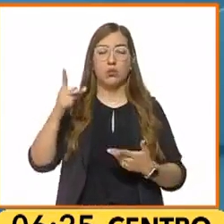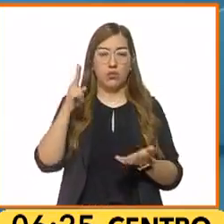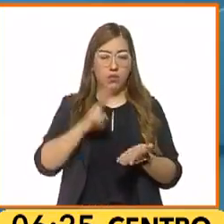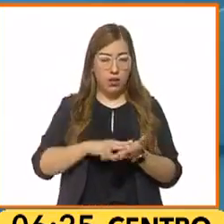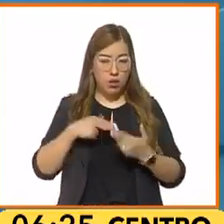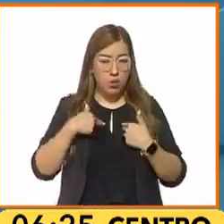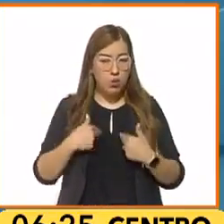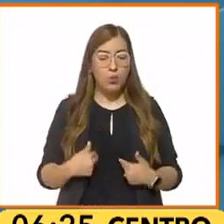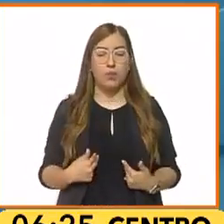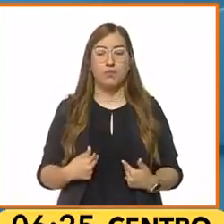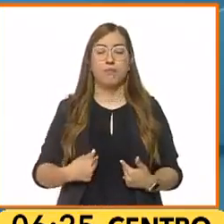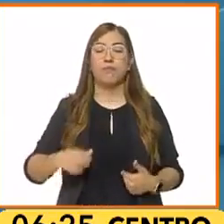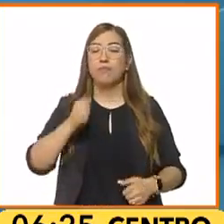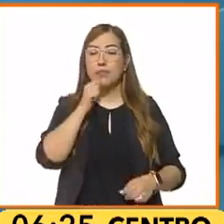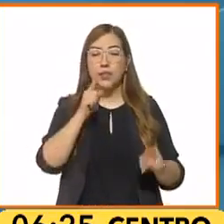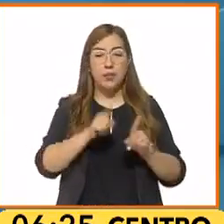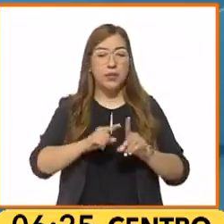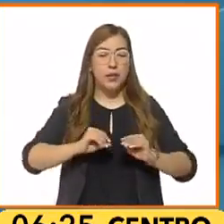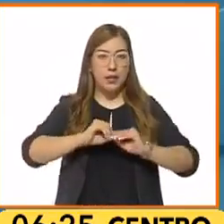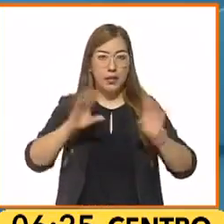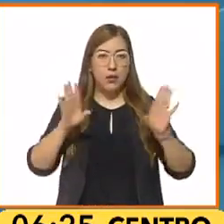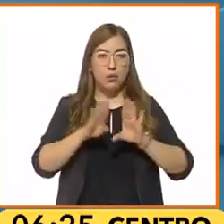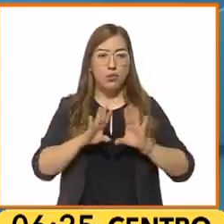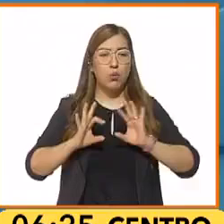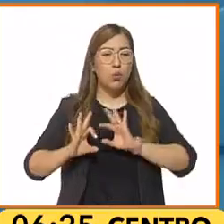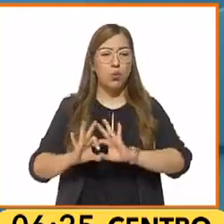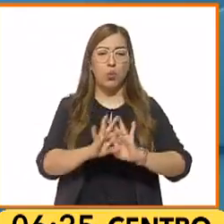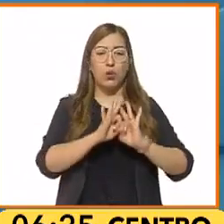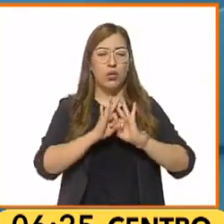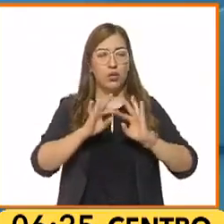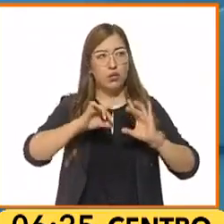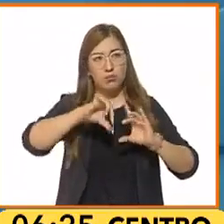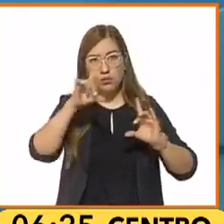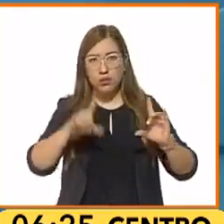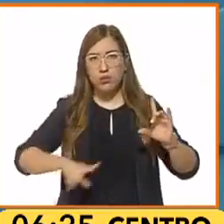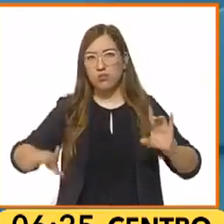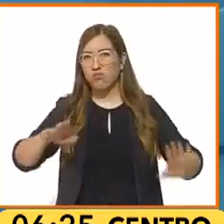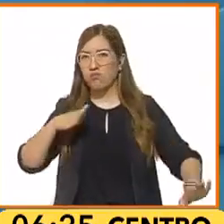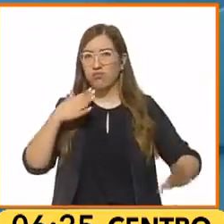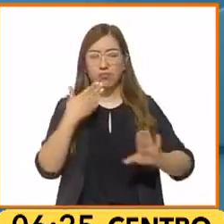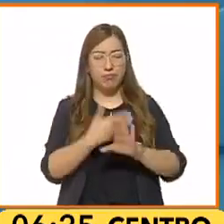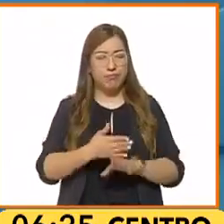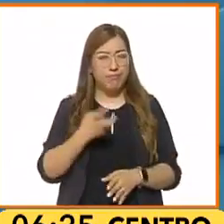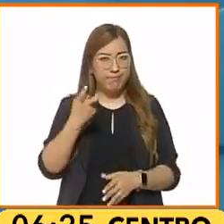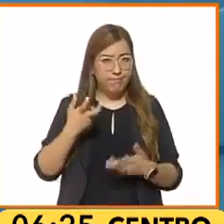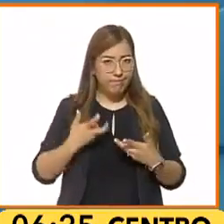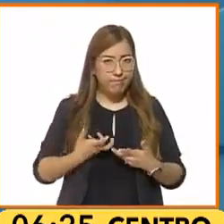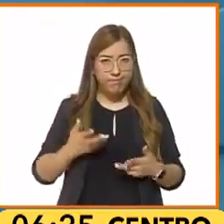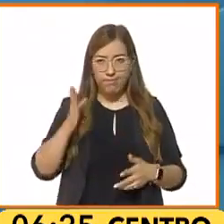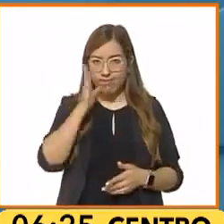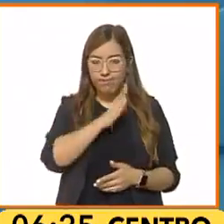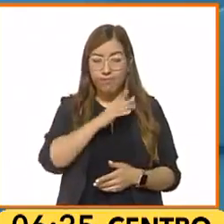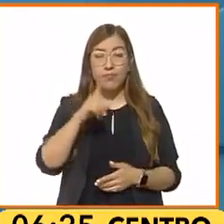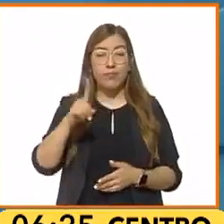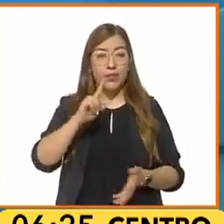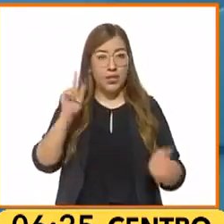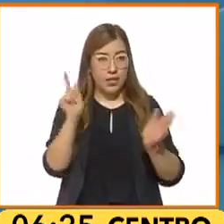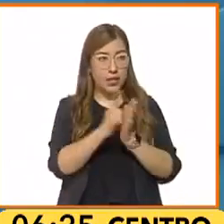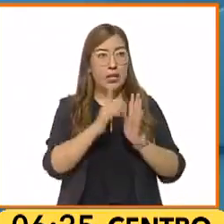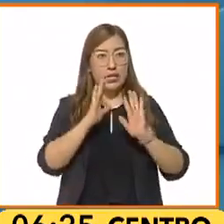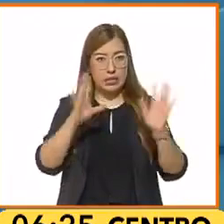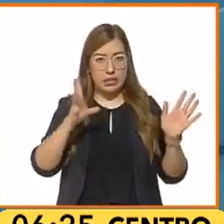por supuesto a la unidad nacional, a nuestra identidad nacional. Obviamente la ley plantea un